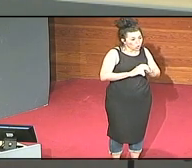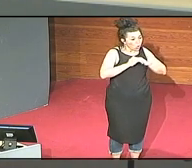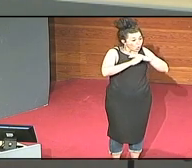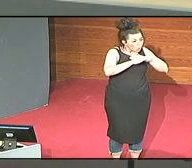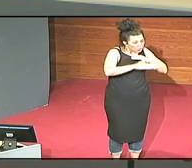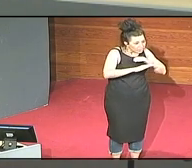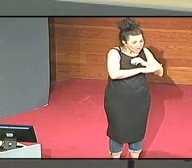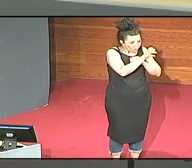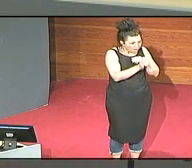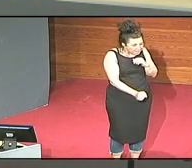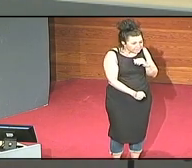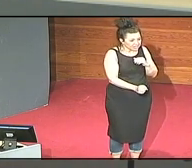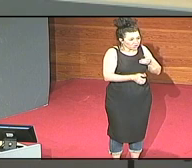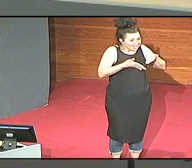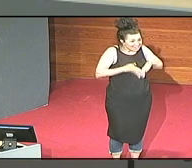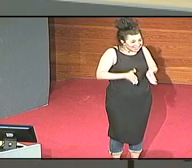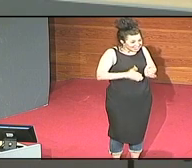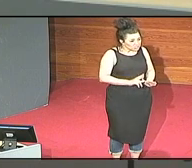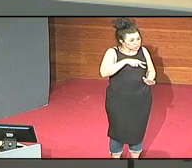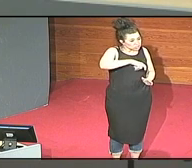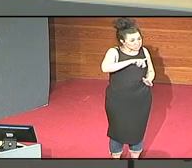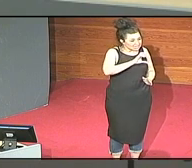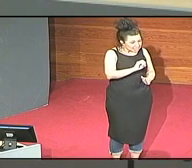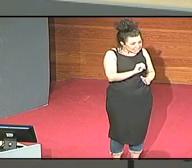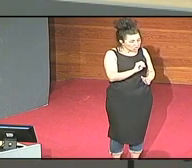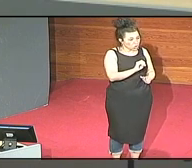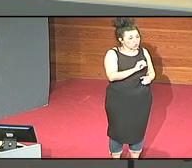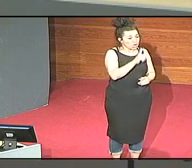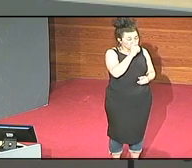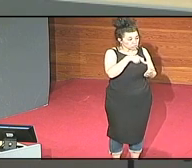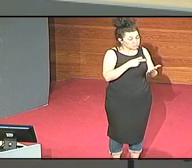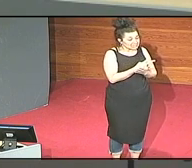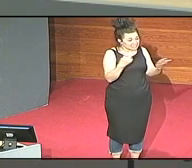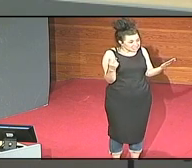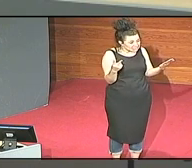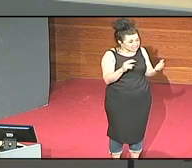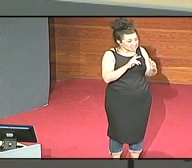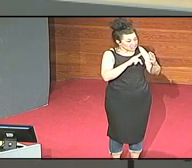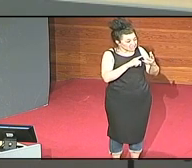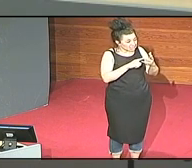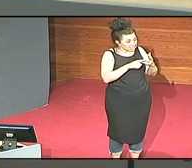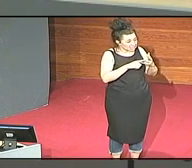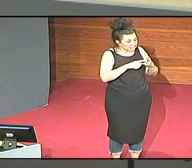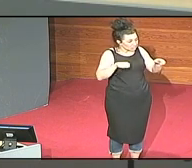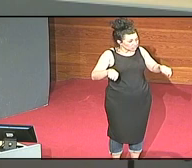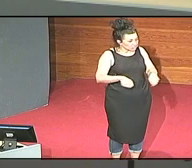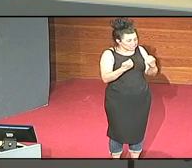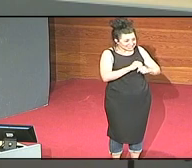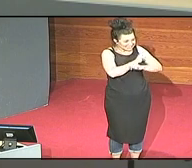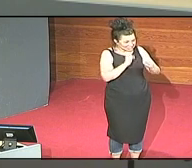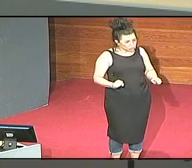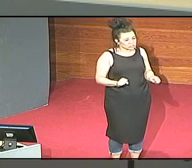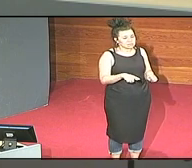publicado en el año 2017 e indestructibles publicado en el año 2019 también es cofundador de la publicación de periodismo internacional